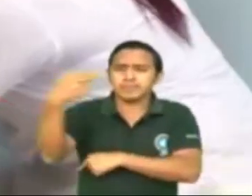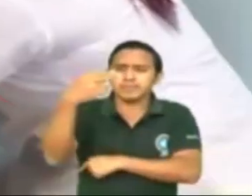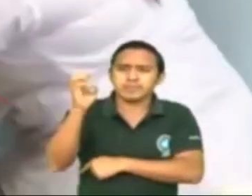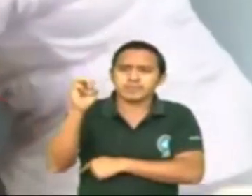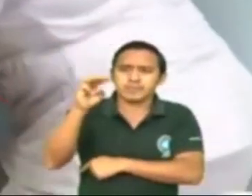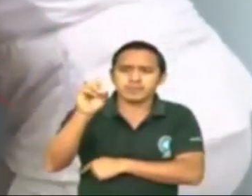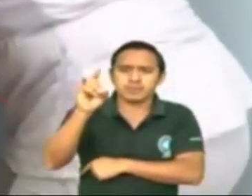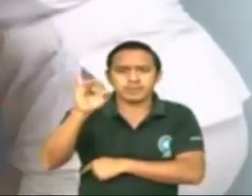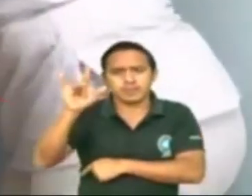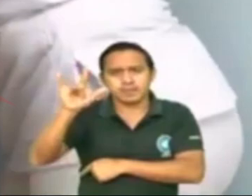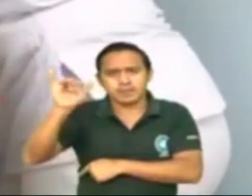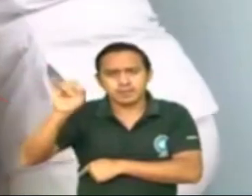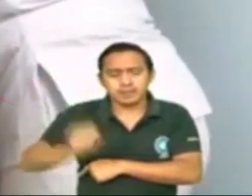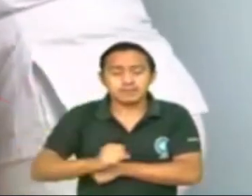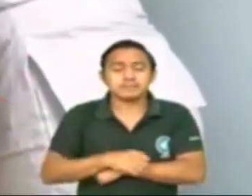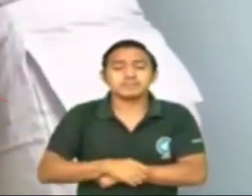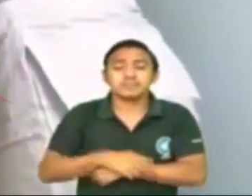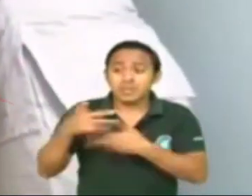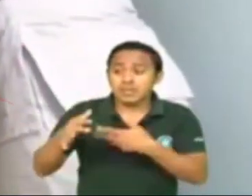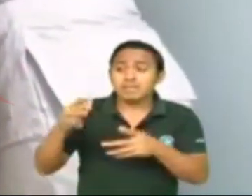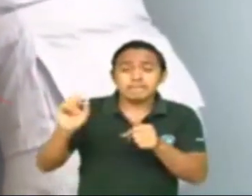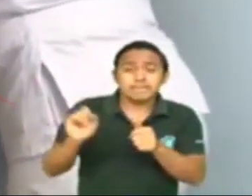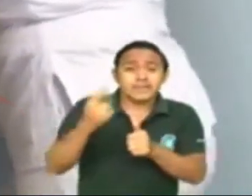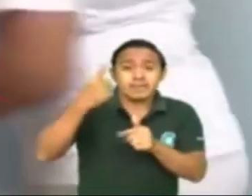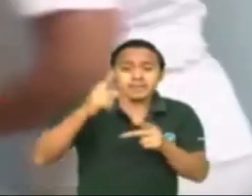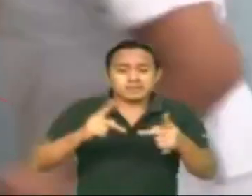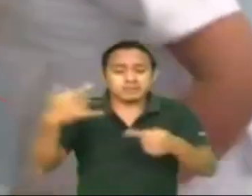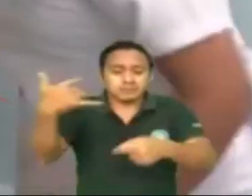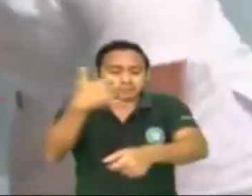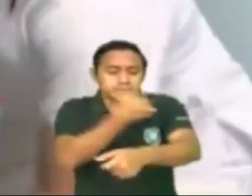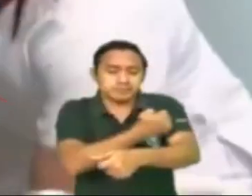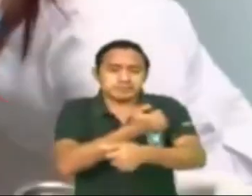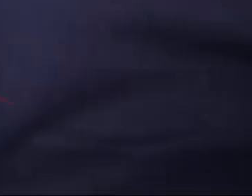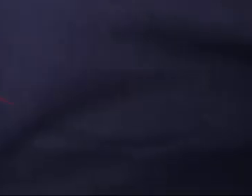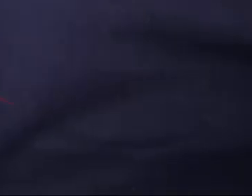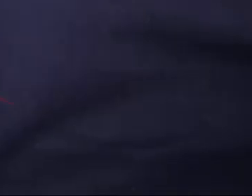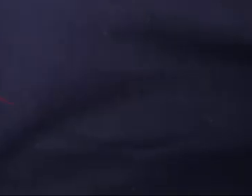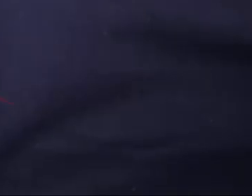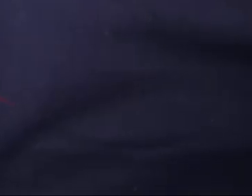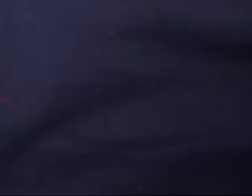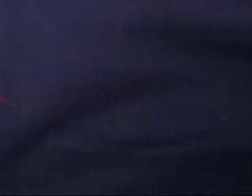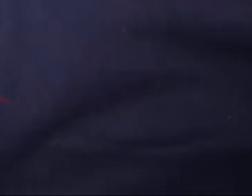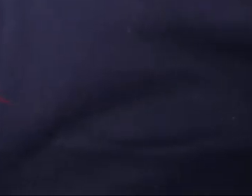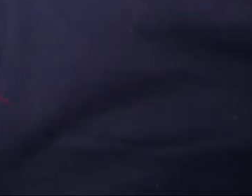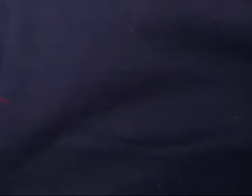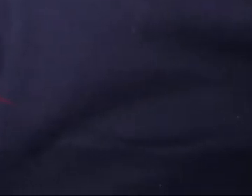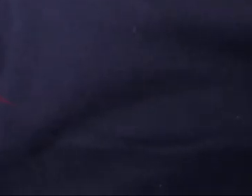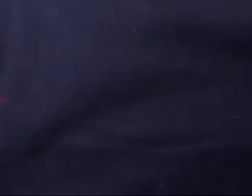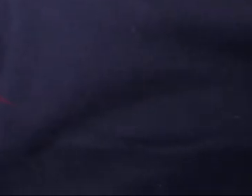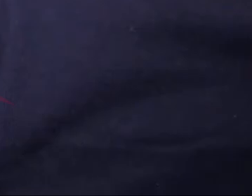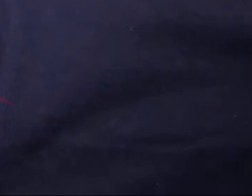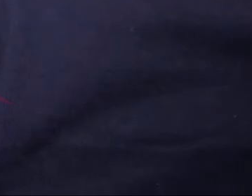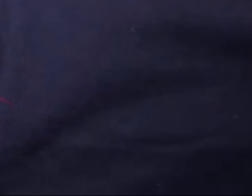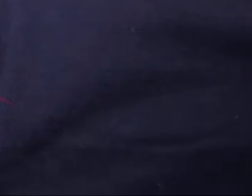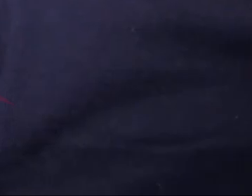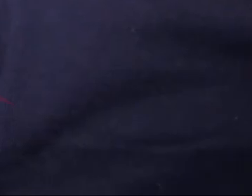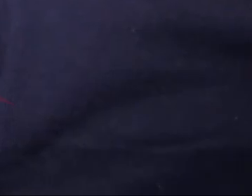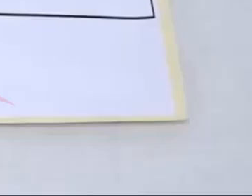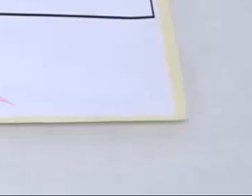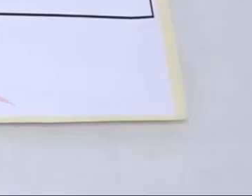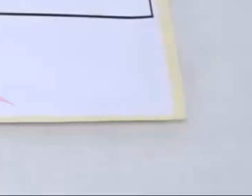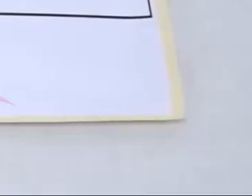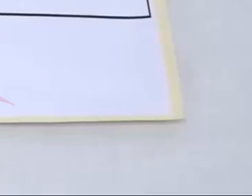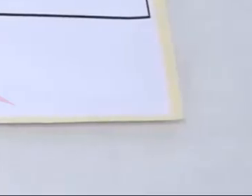UNOPS. Además, se adquirirán vacunas a través de la Organización Panamericana de la Salud, utilizando alternativas